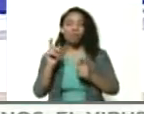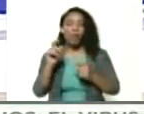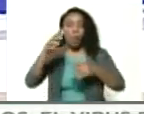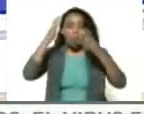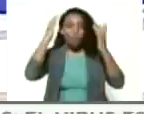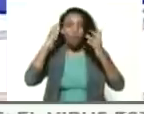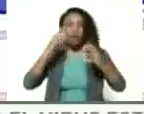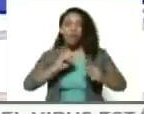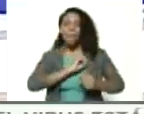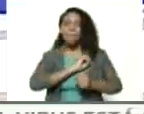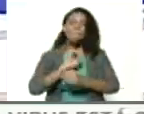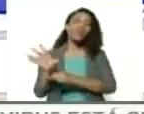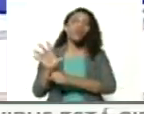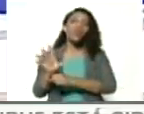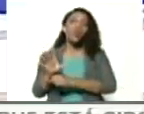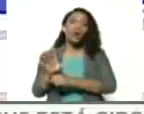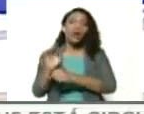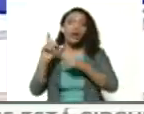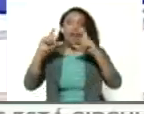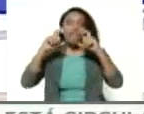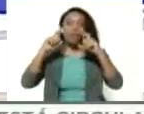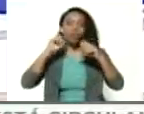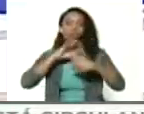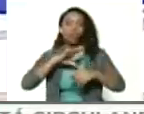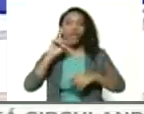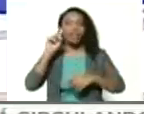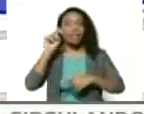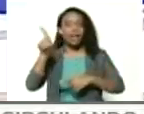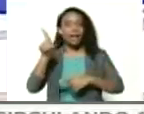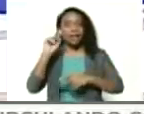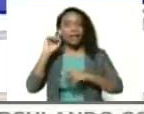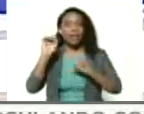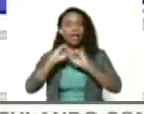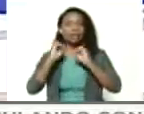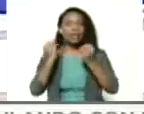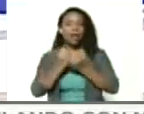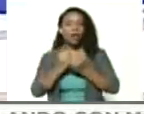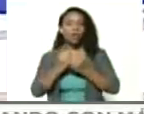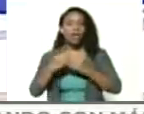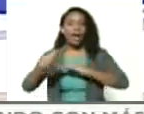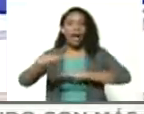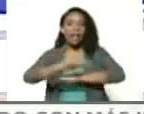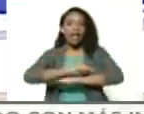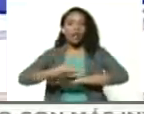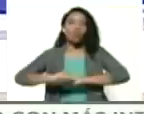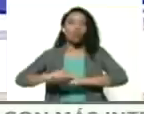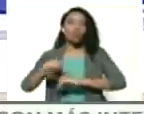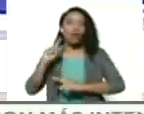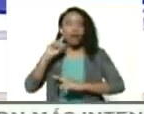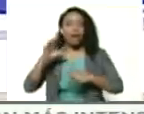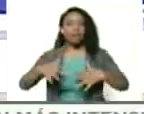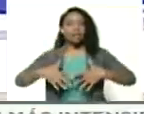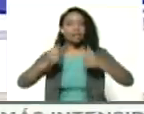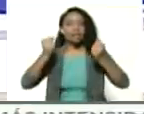el retrato histórico de Bolívar que preside el Salón de Ayacucho. El rescate de Bolívar